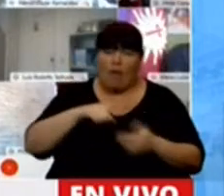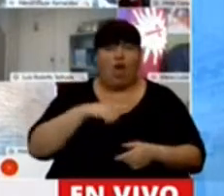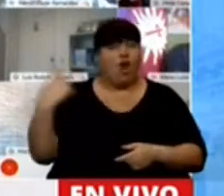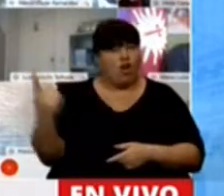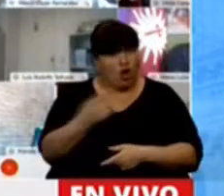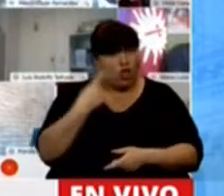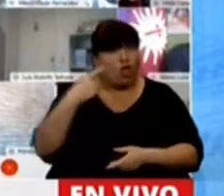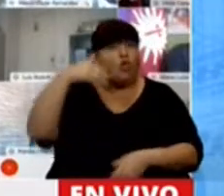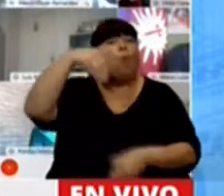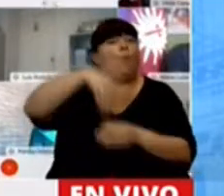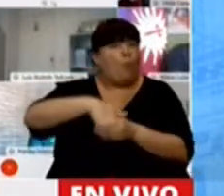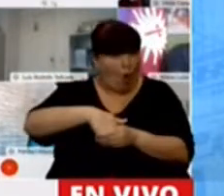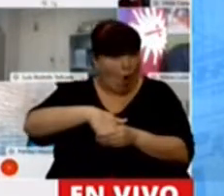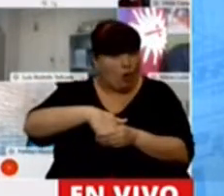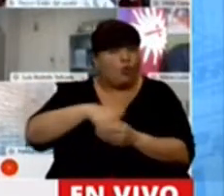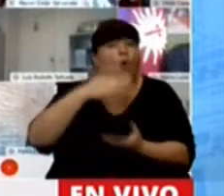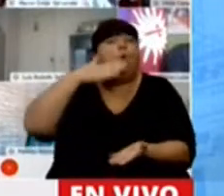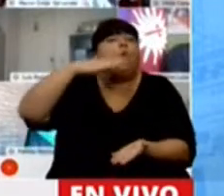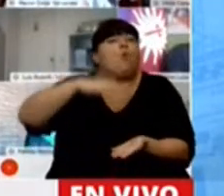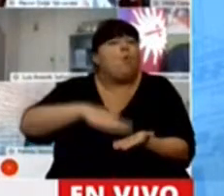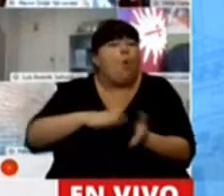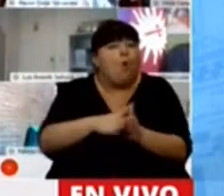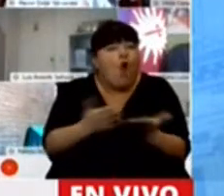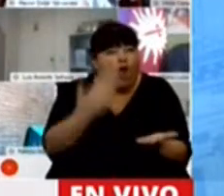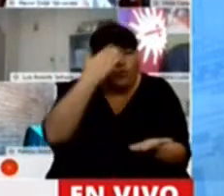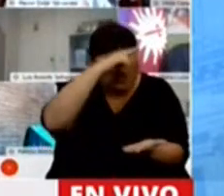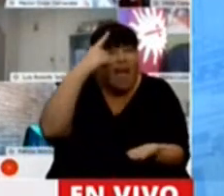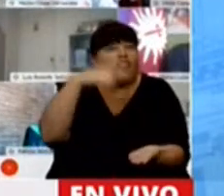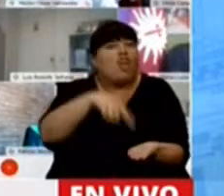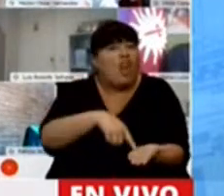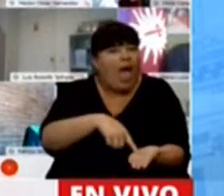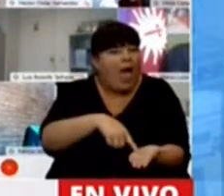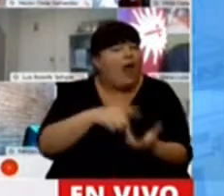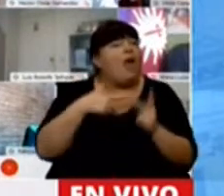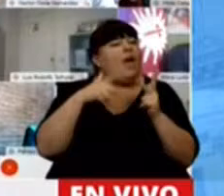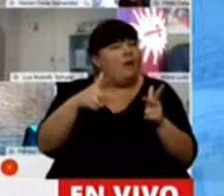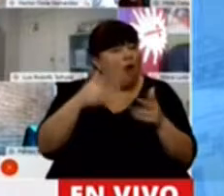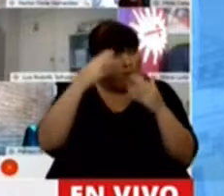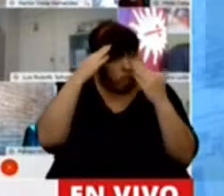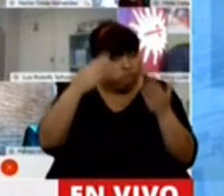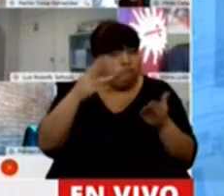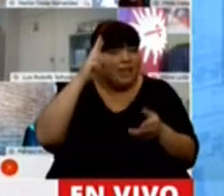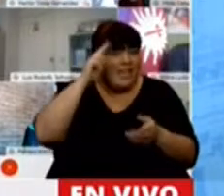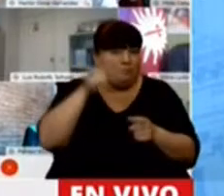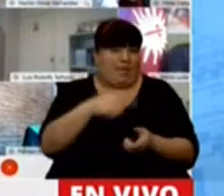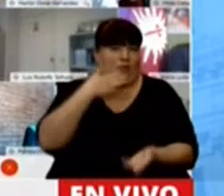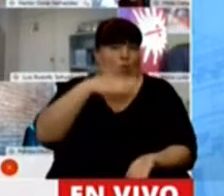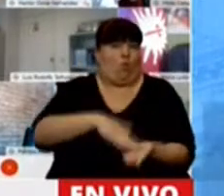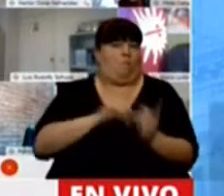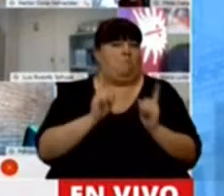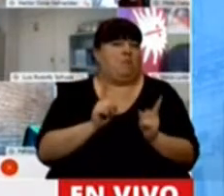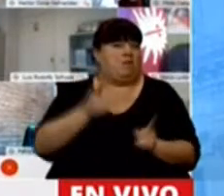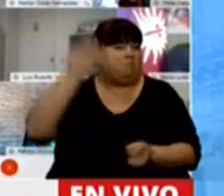nosotros hemos votado y hemos jurado sobre la Constitución Nacional y voy a hacer honor a ese juramento.